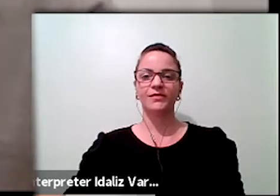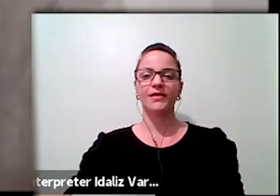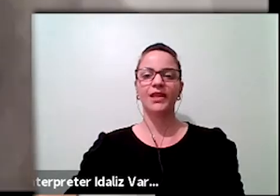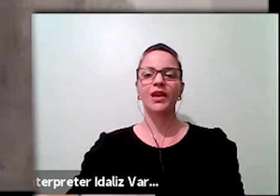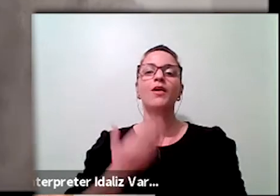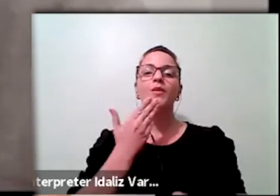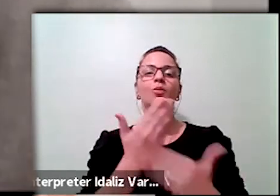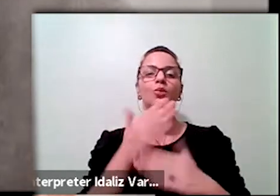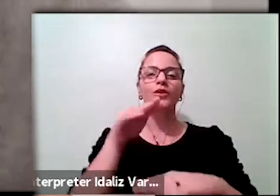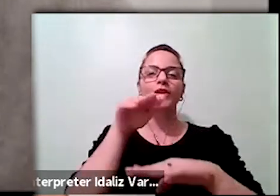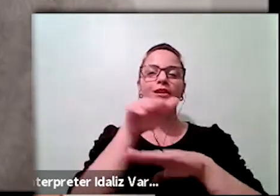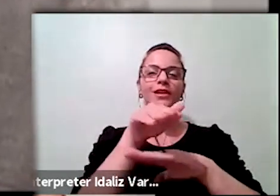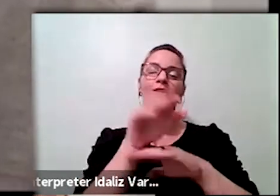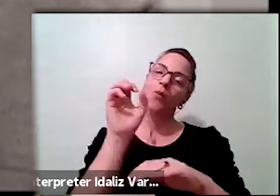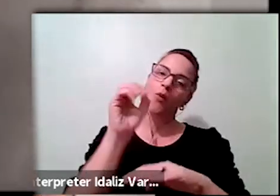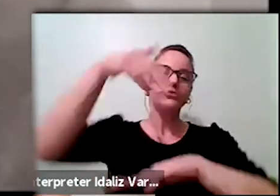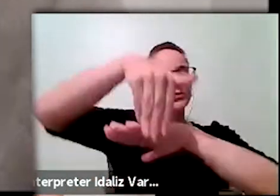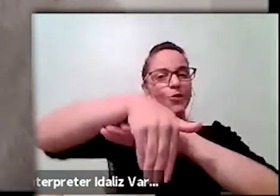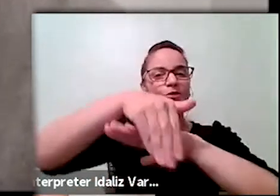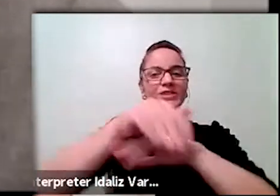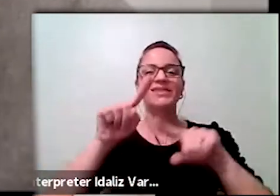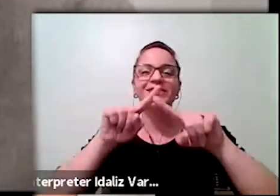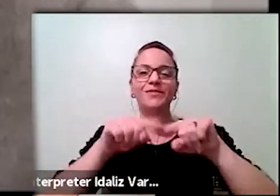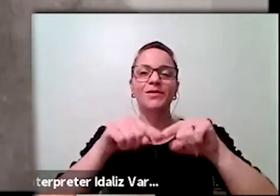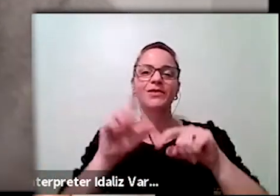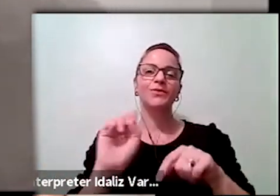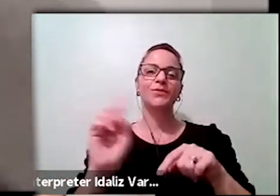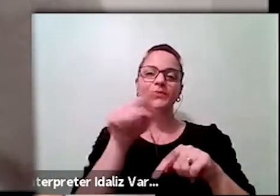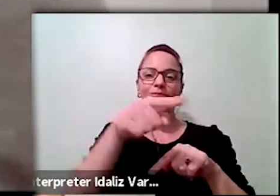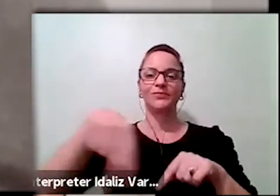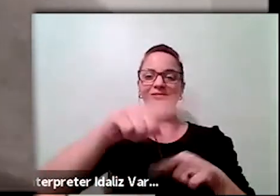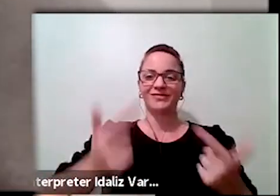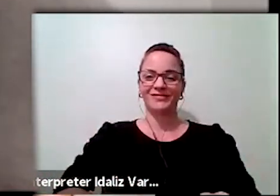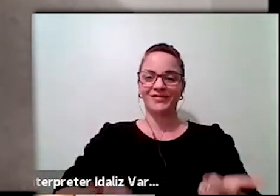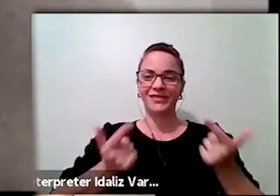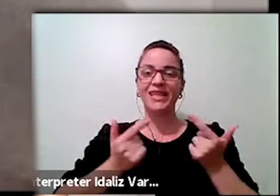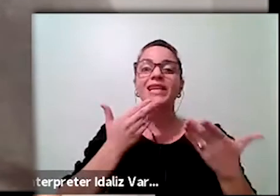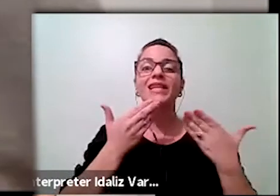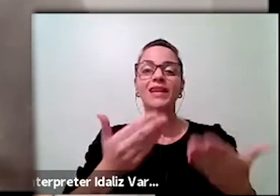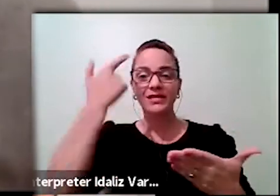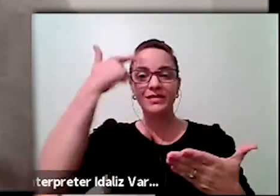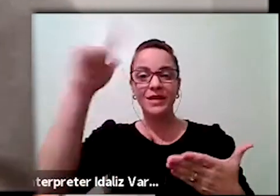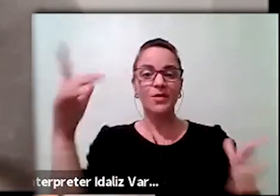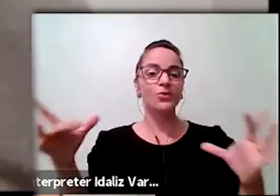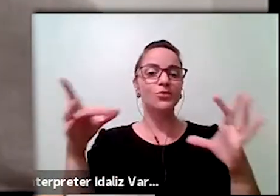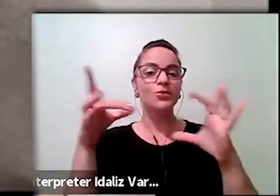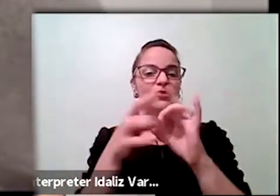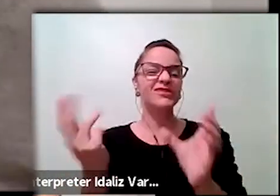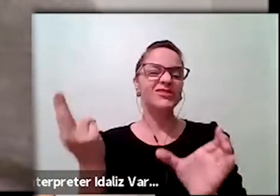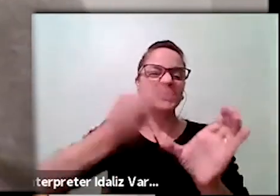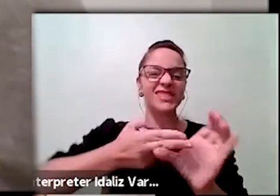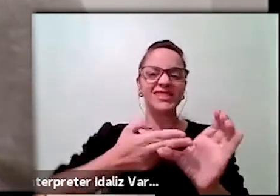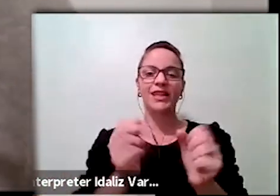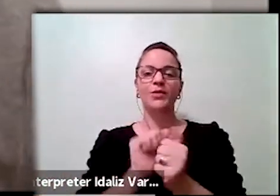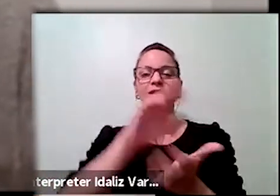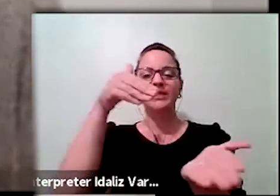Muy buenas tardes o buenas noches, donde quiera que se encuentren a todos y a todas. Gracias por unirse a este Afternoon Tertulia del Centro